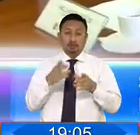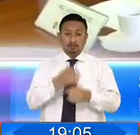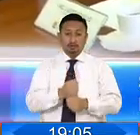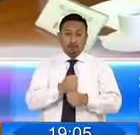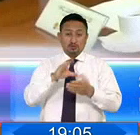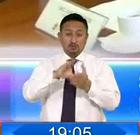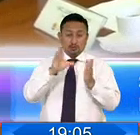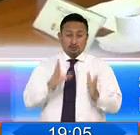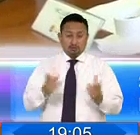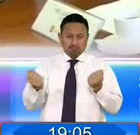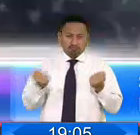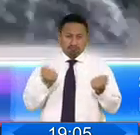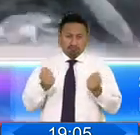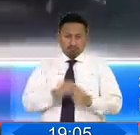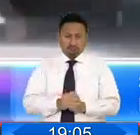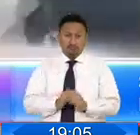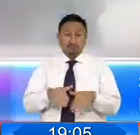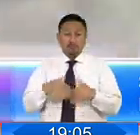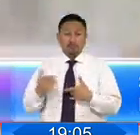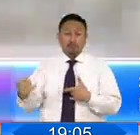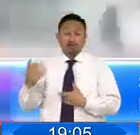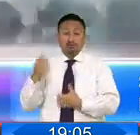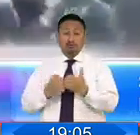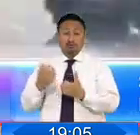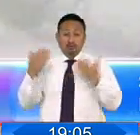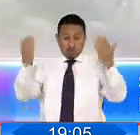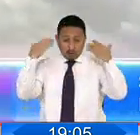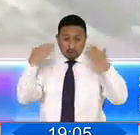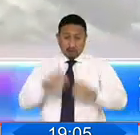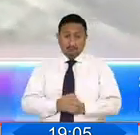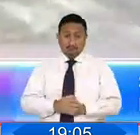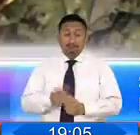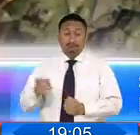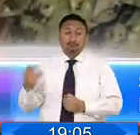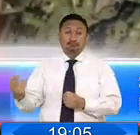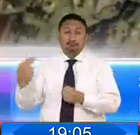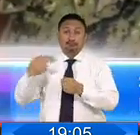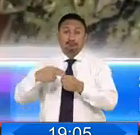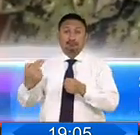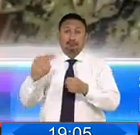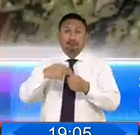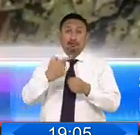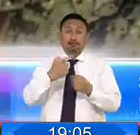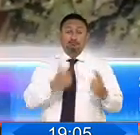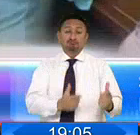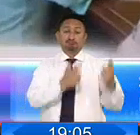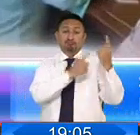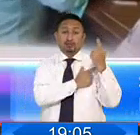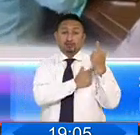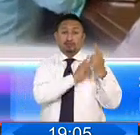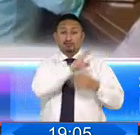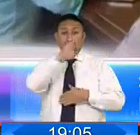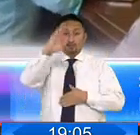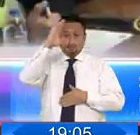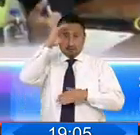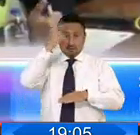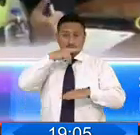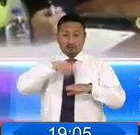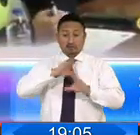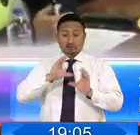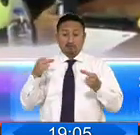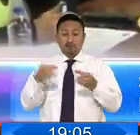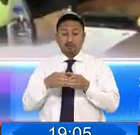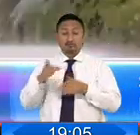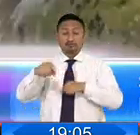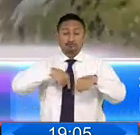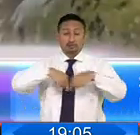para coordinar acciones frente a la situación carcelaria en Guayaquil. Ahí participaron representantes de las Fuerzas Armadas, Policía Nacional, Comisión de